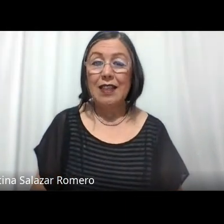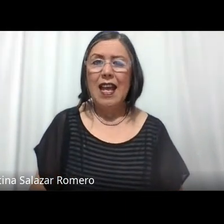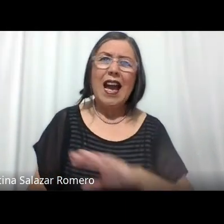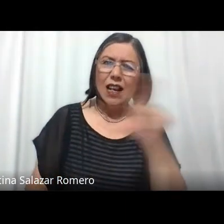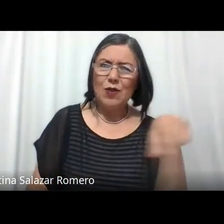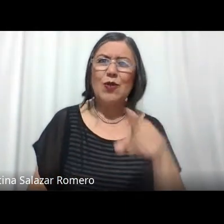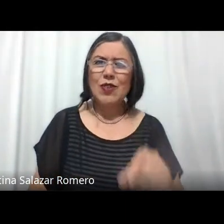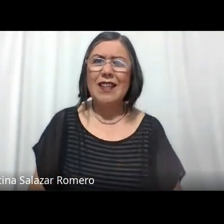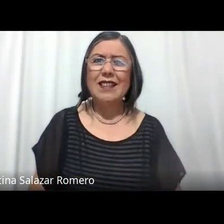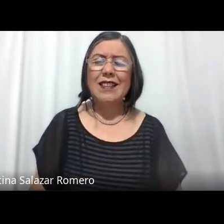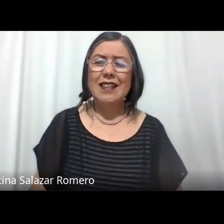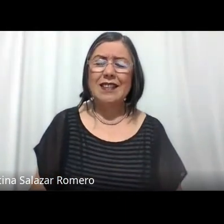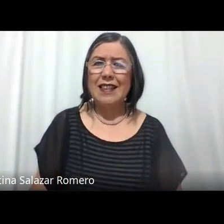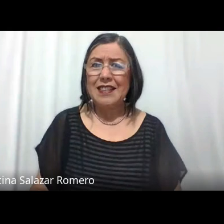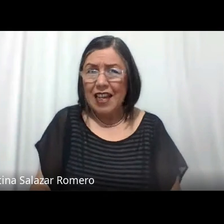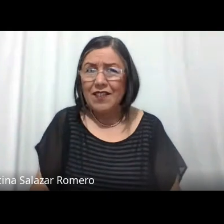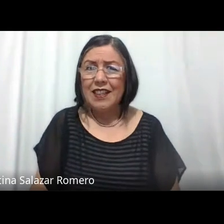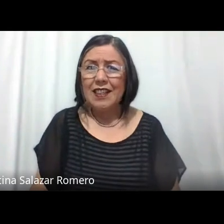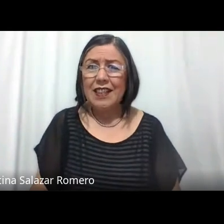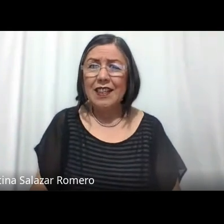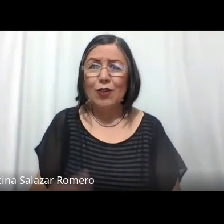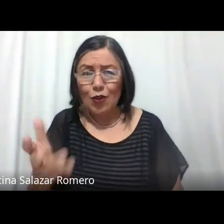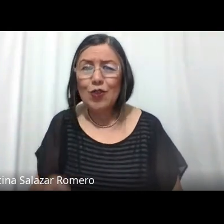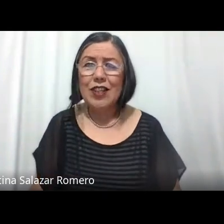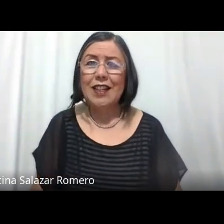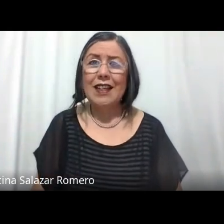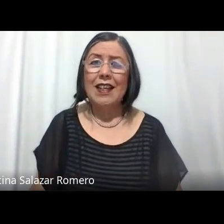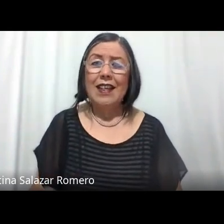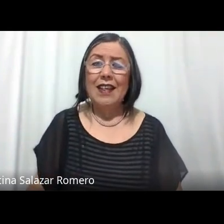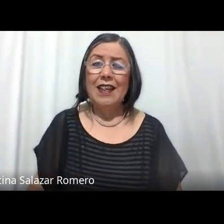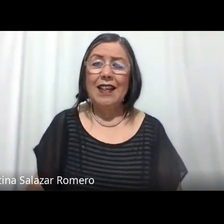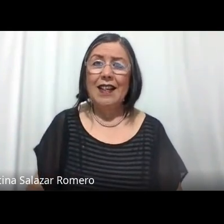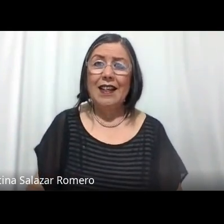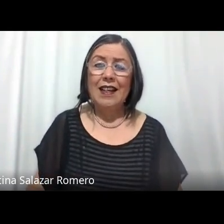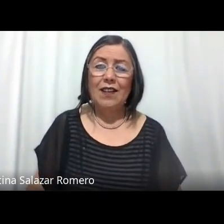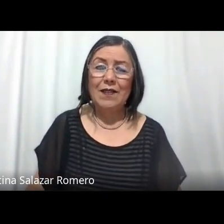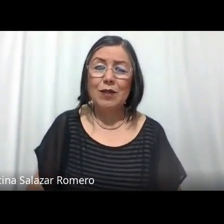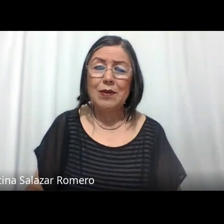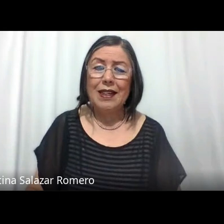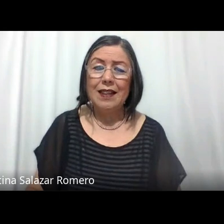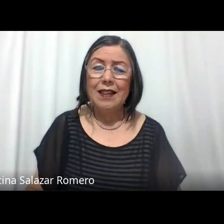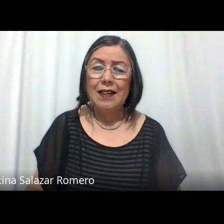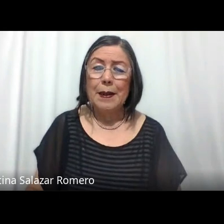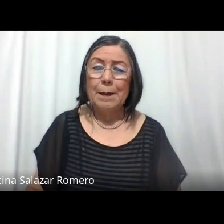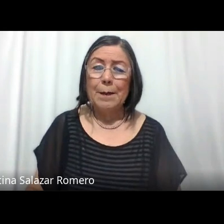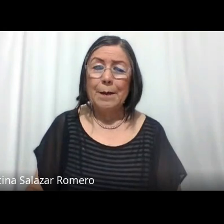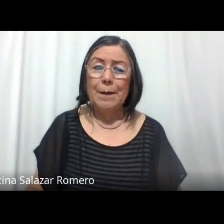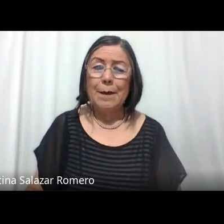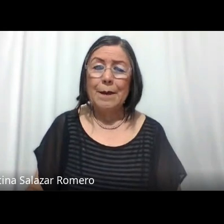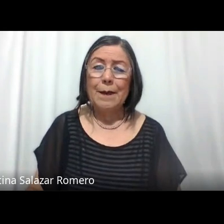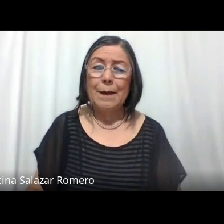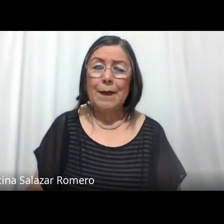oyentes. ¿Alguno de ustedes sabe o conoce el alfabeto manual?